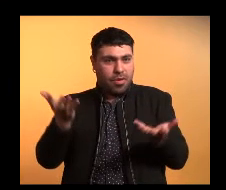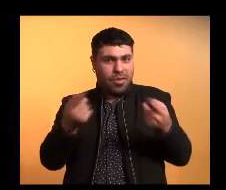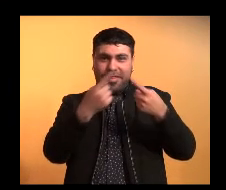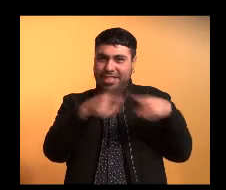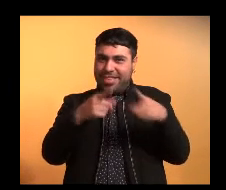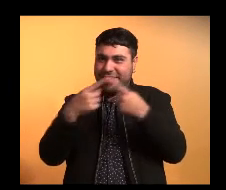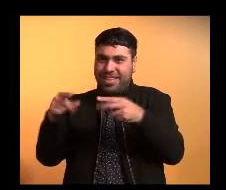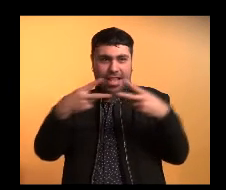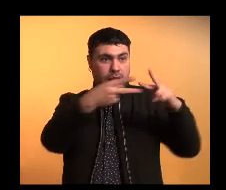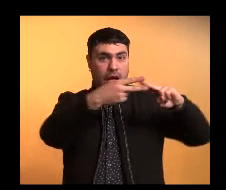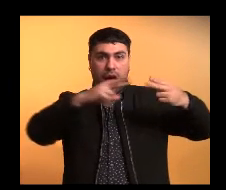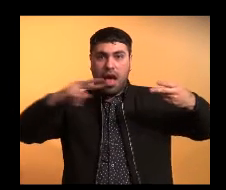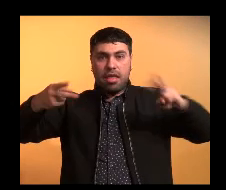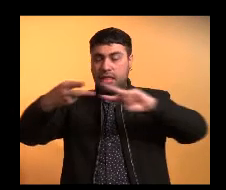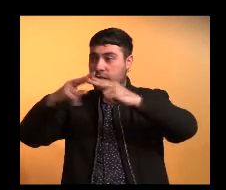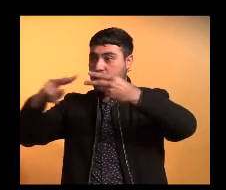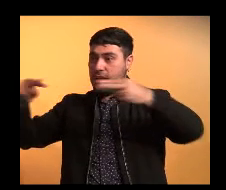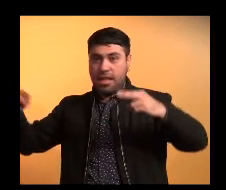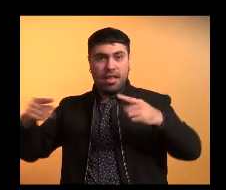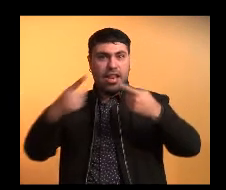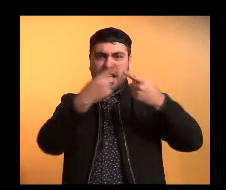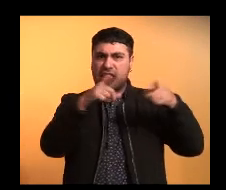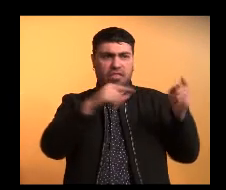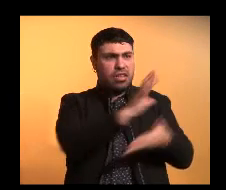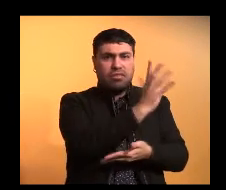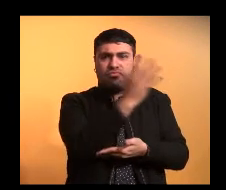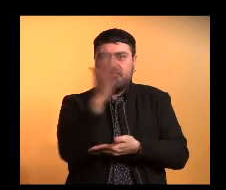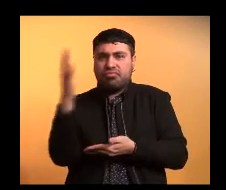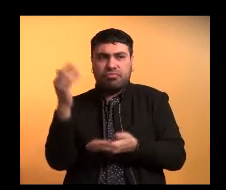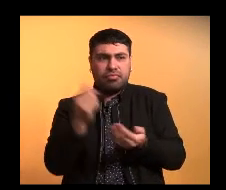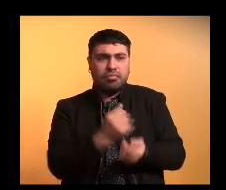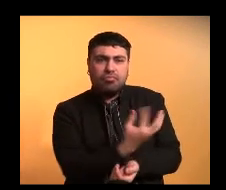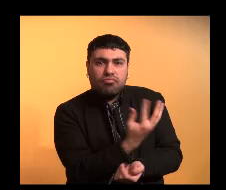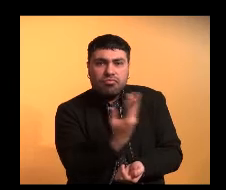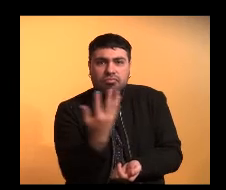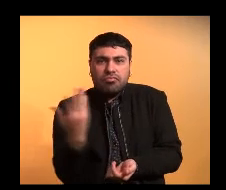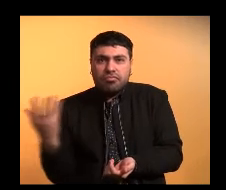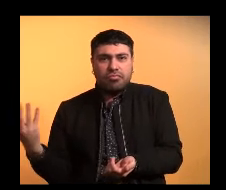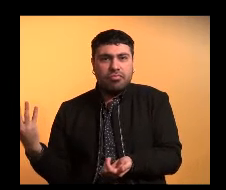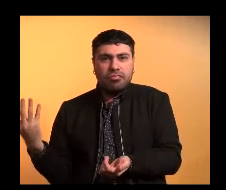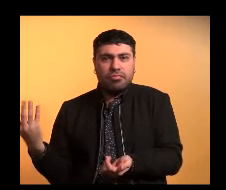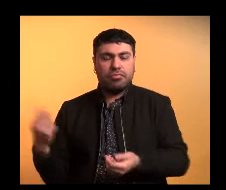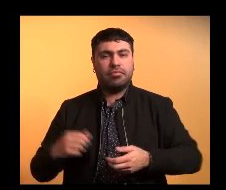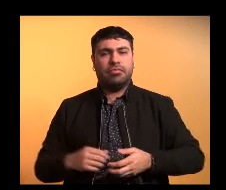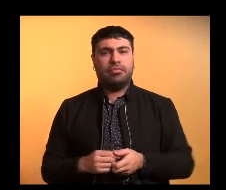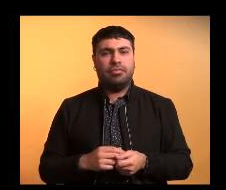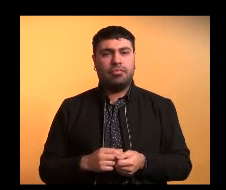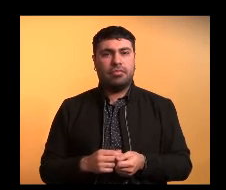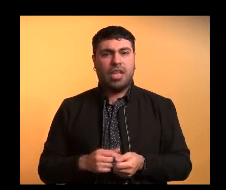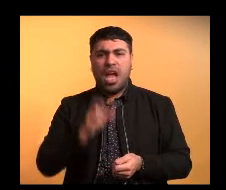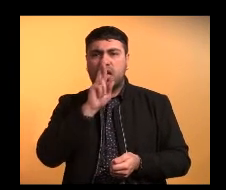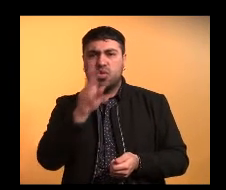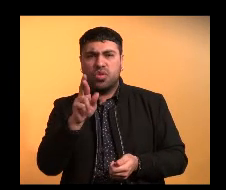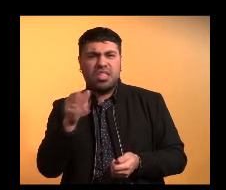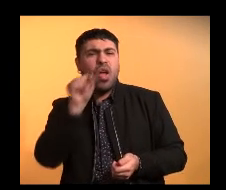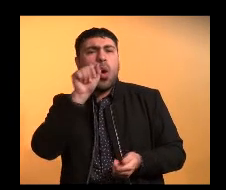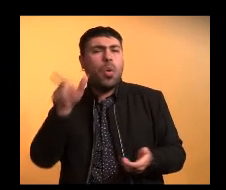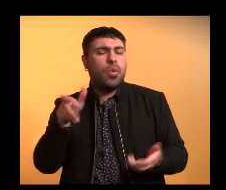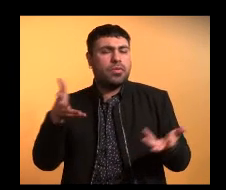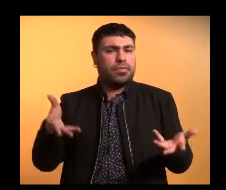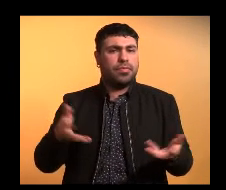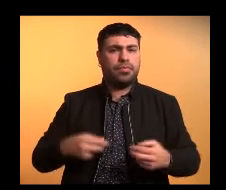ADN, de análisis genéticos que le había hecho a durbileas en todo el hemisferio sur. Entonces los datos moleculares lo que hicieron,